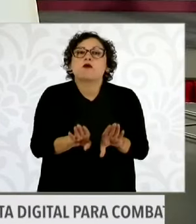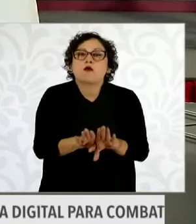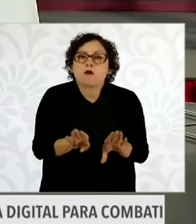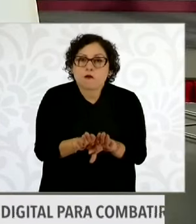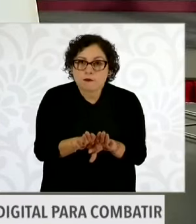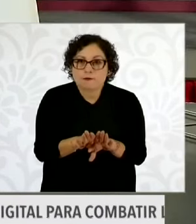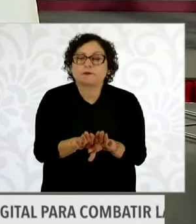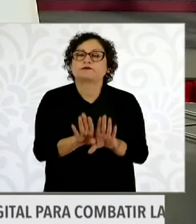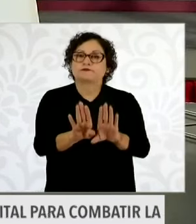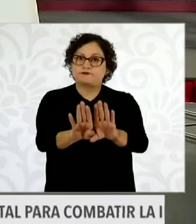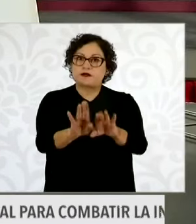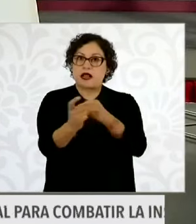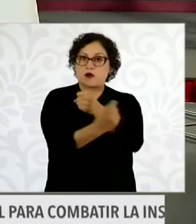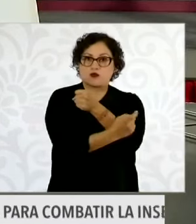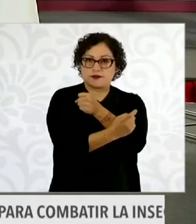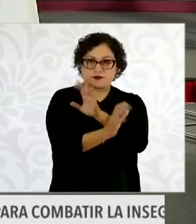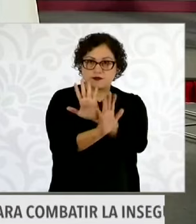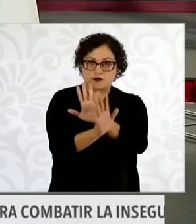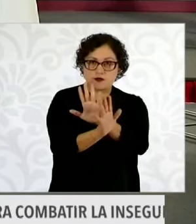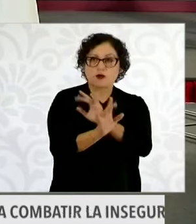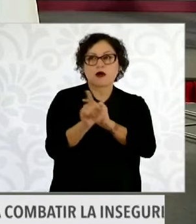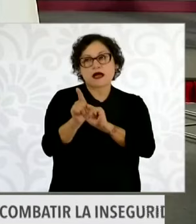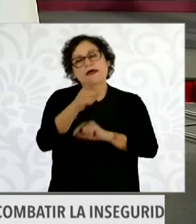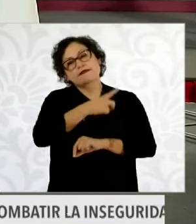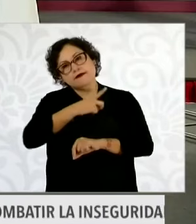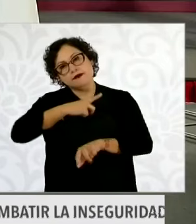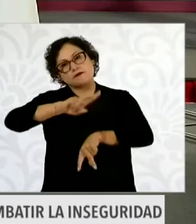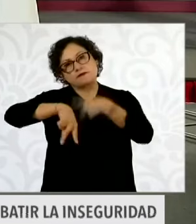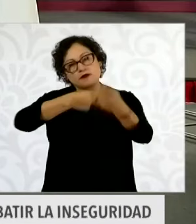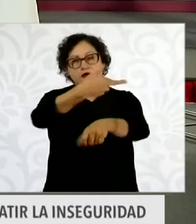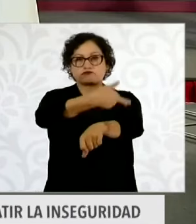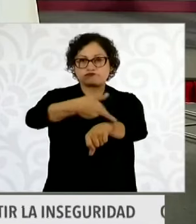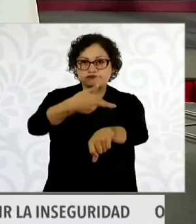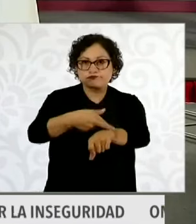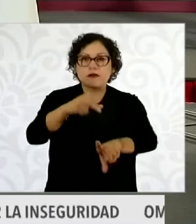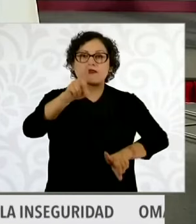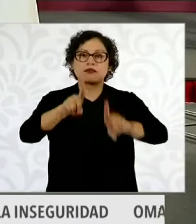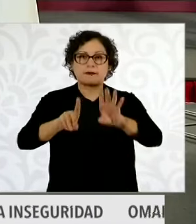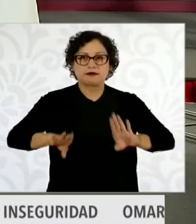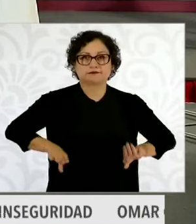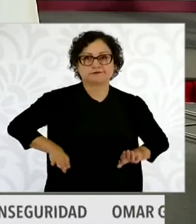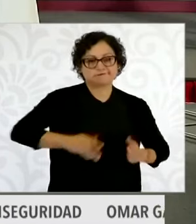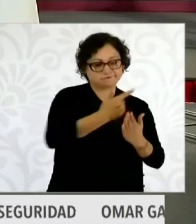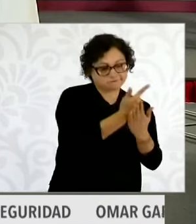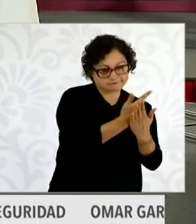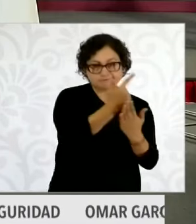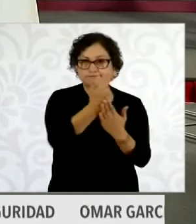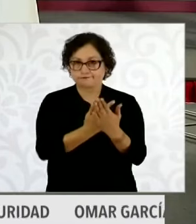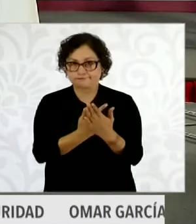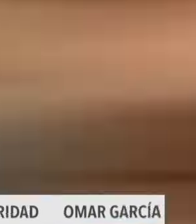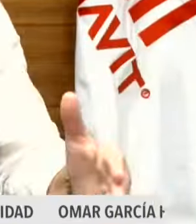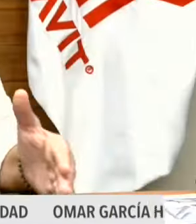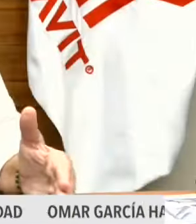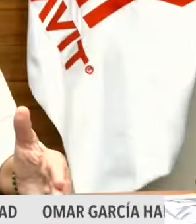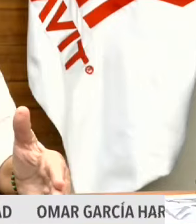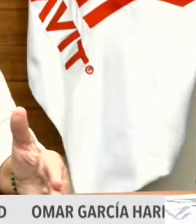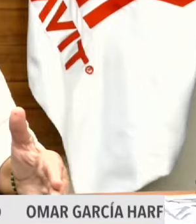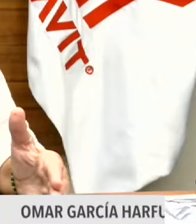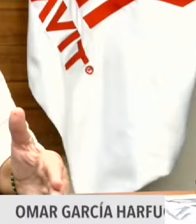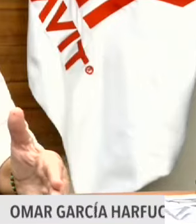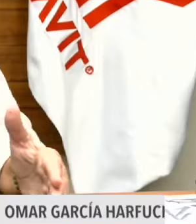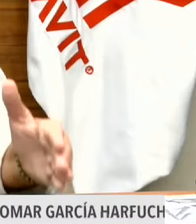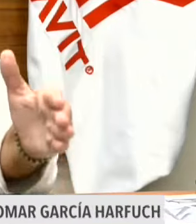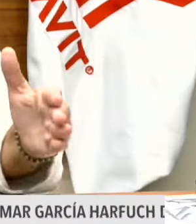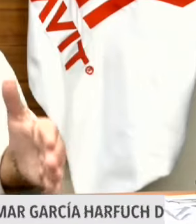restante, un millón 500 mil personas, deberán acudir presencialmente a las oficinas más cercanas del Instituto para obtener beneficios. De los cuatro